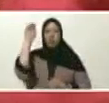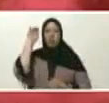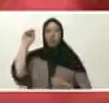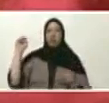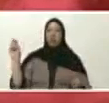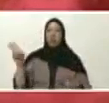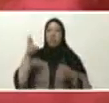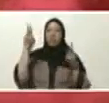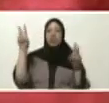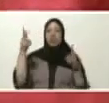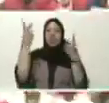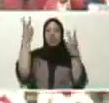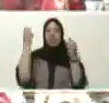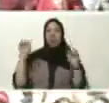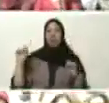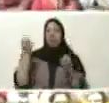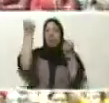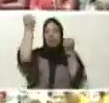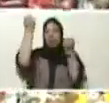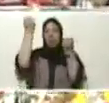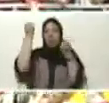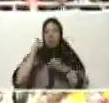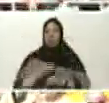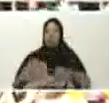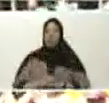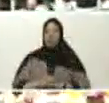victoria. Así lo juro.